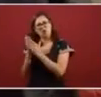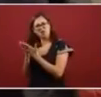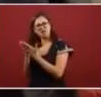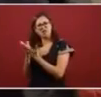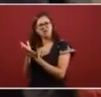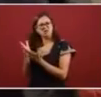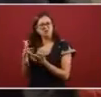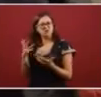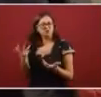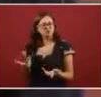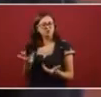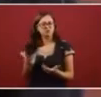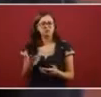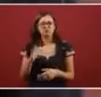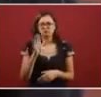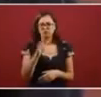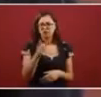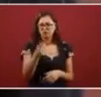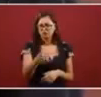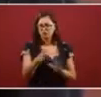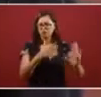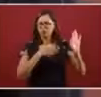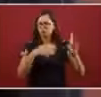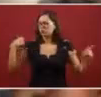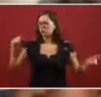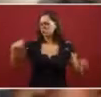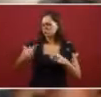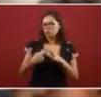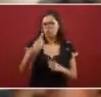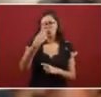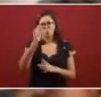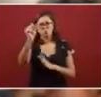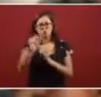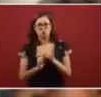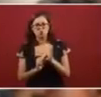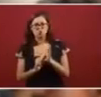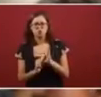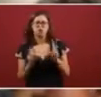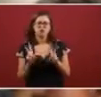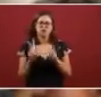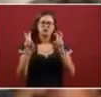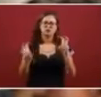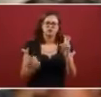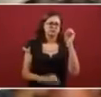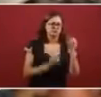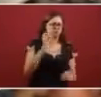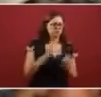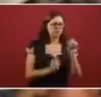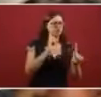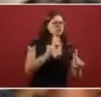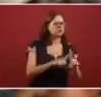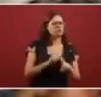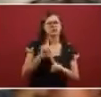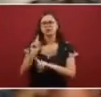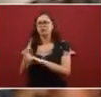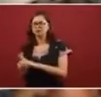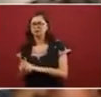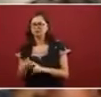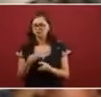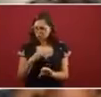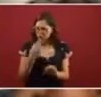prometió, y ya se cumplió un mes, en que iba a poner quién es quién en la justicia, en los jueces, si esa promesa se va a